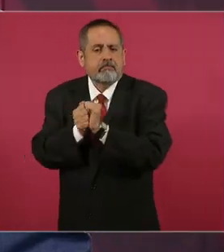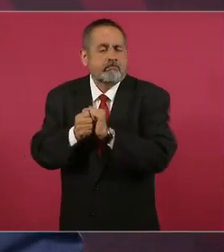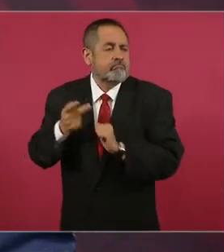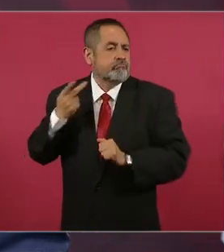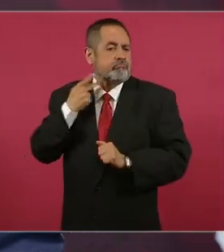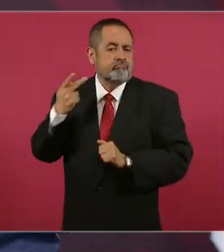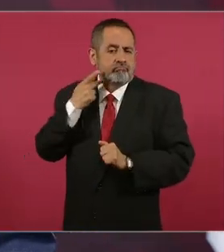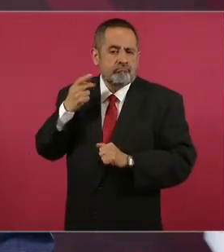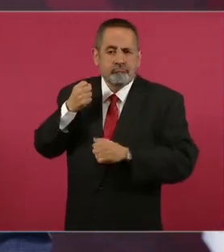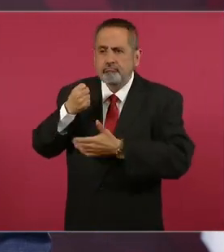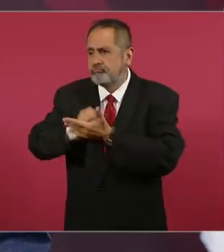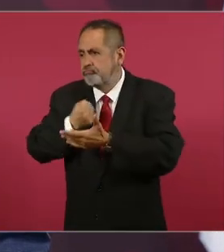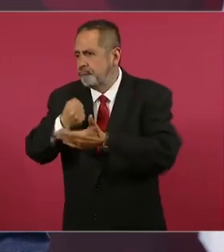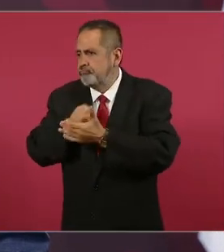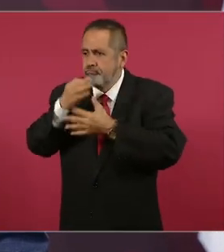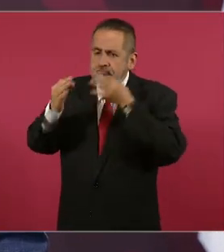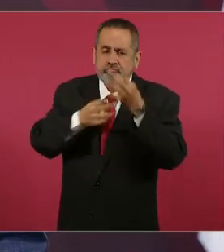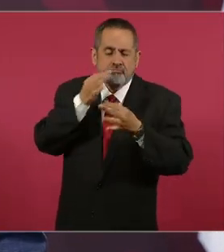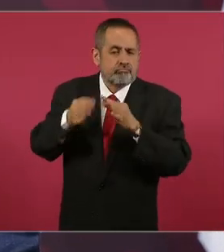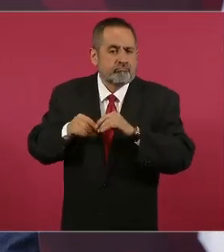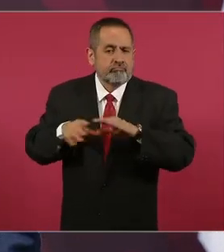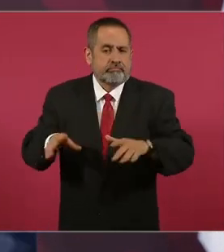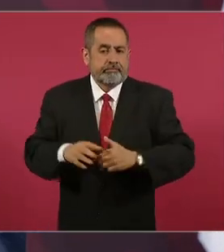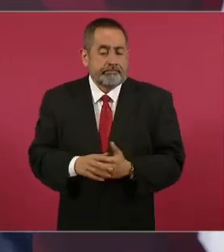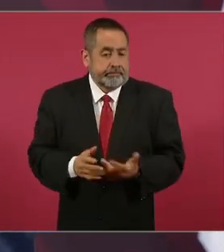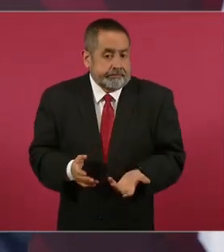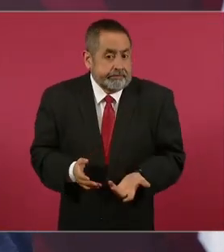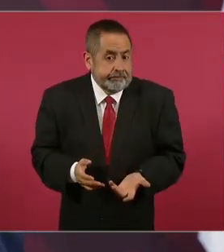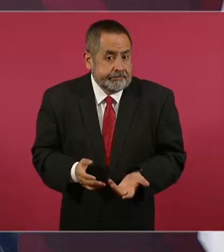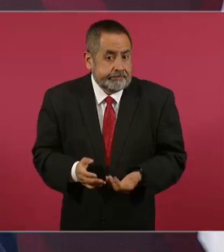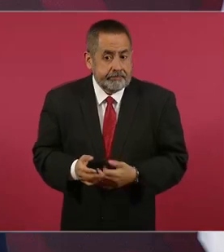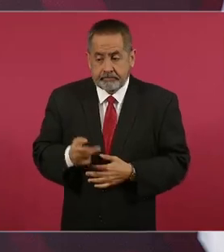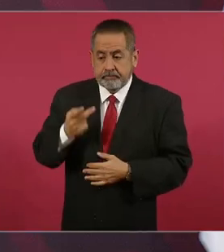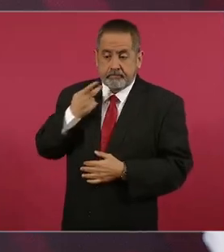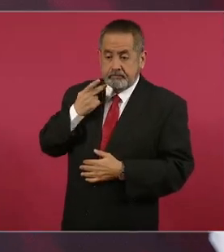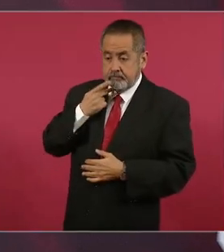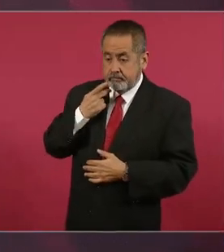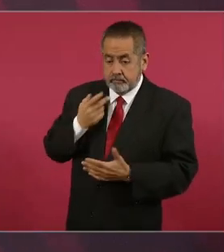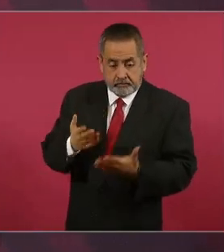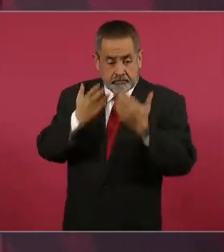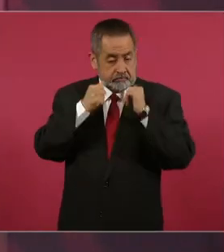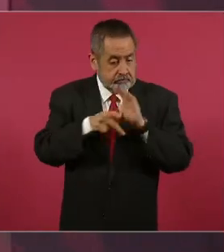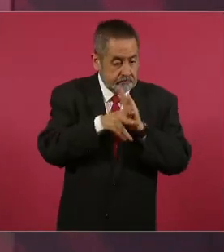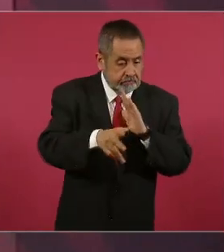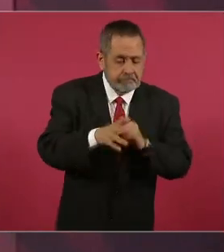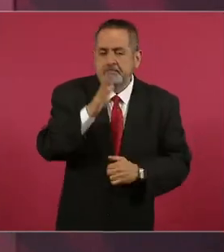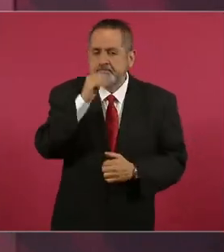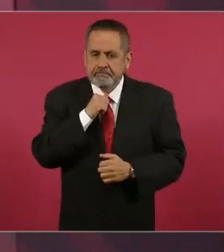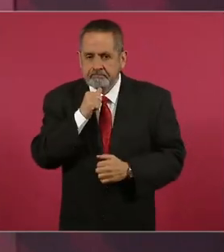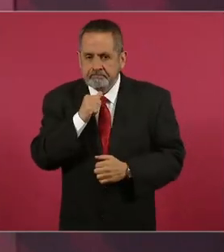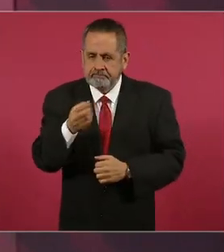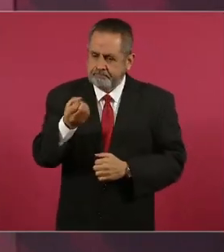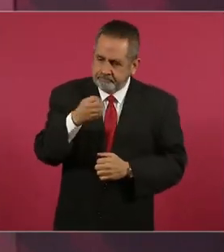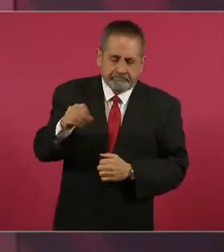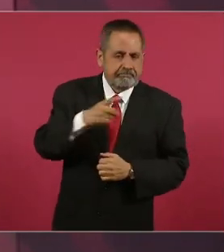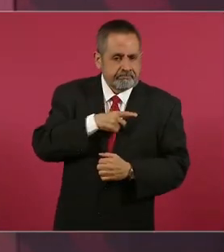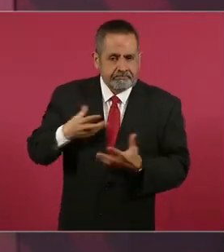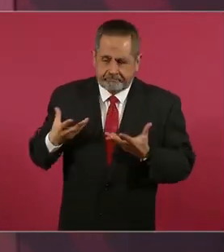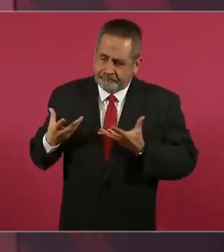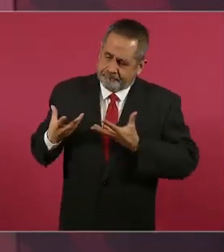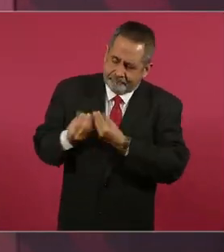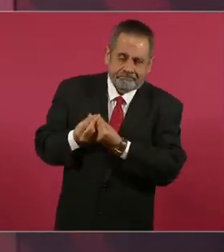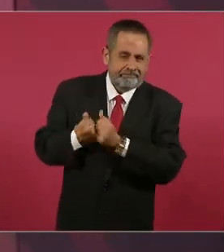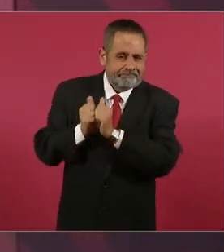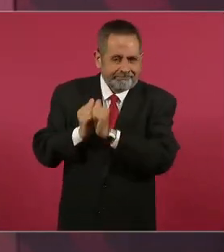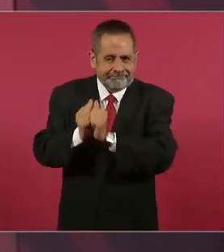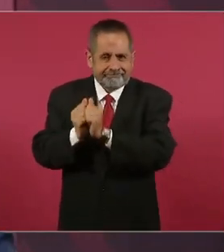actividad política. No se podía hacer política sin la imprenta,